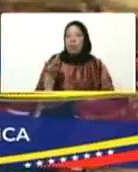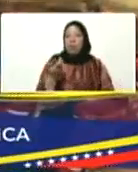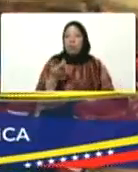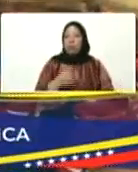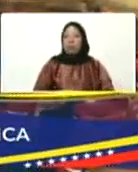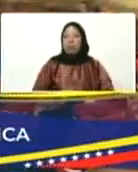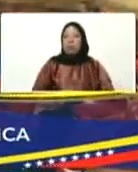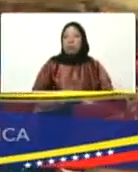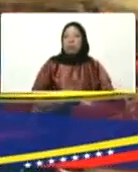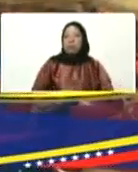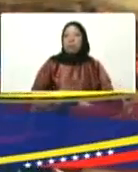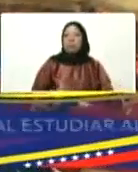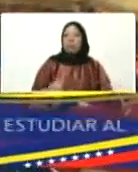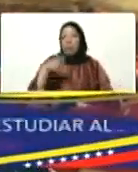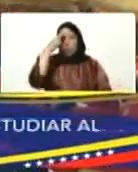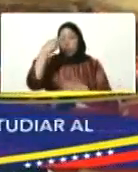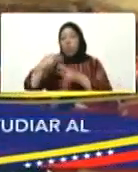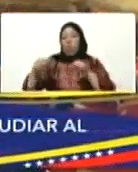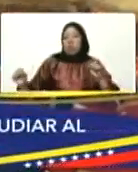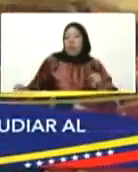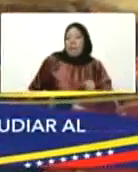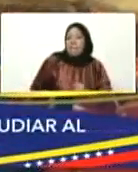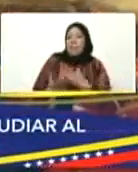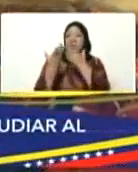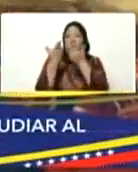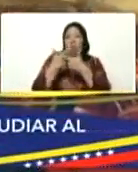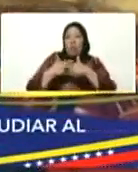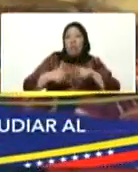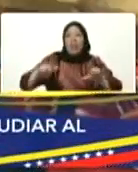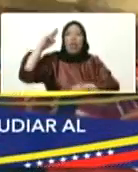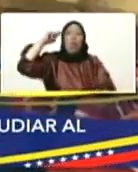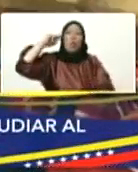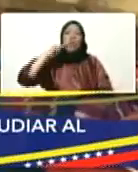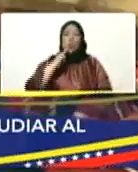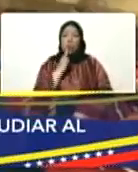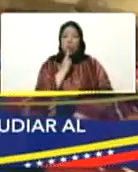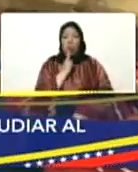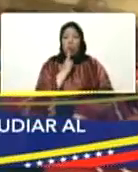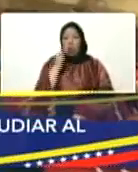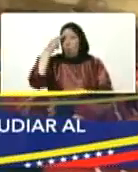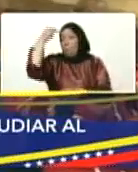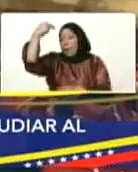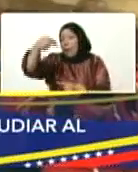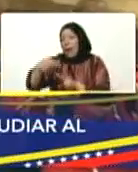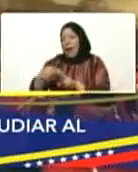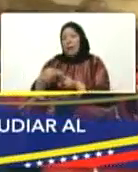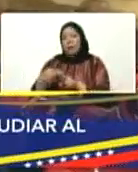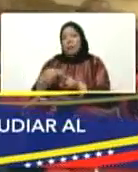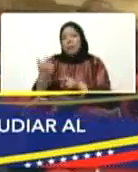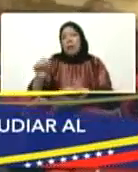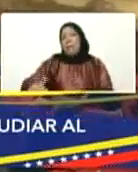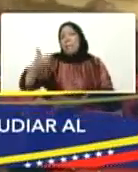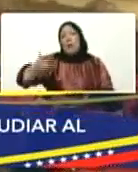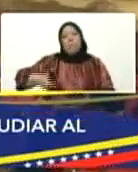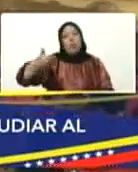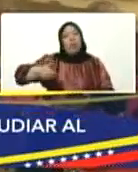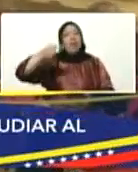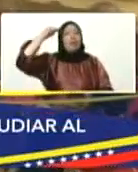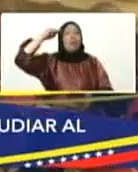a rendirle homenaje al espíritu inmortal del libertador. Martí fue el más grande